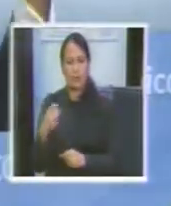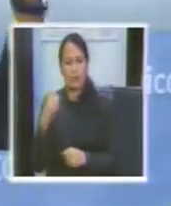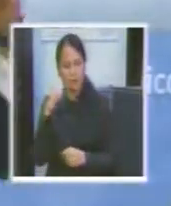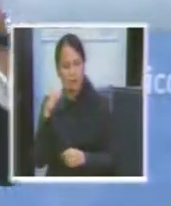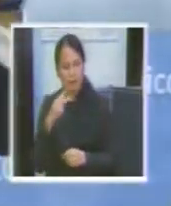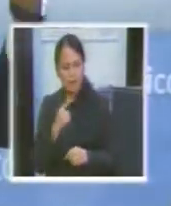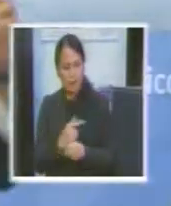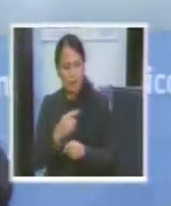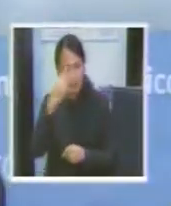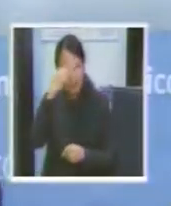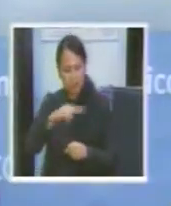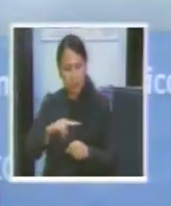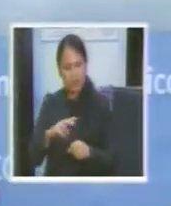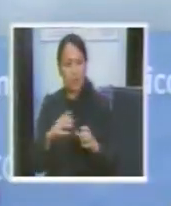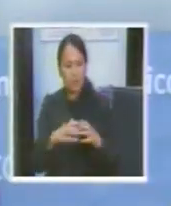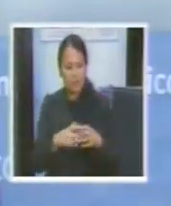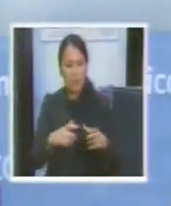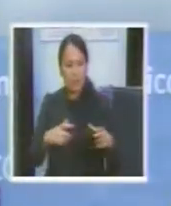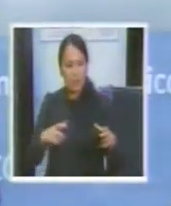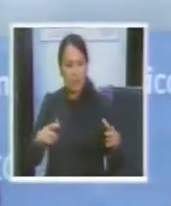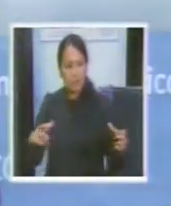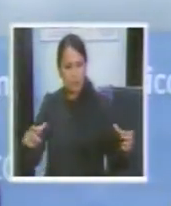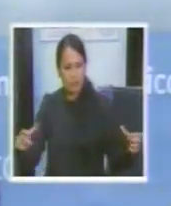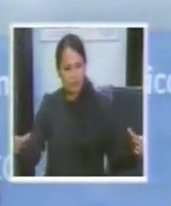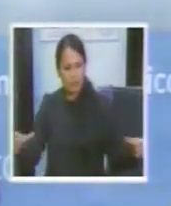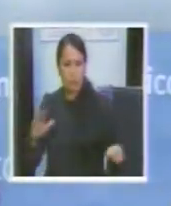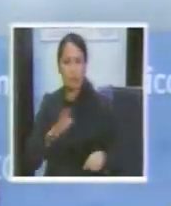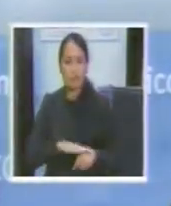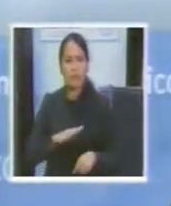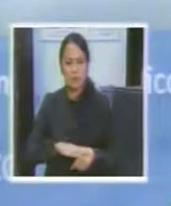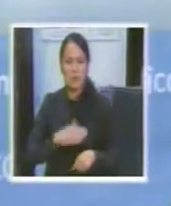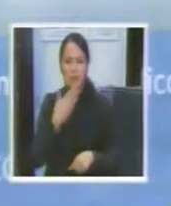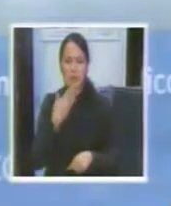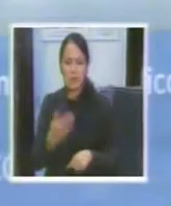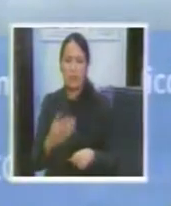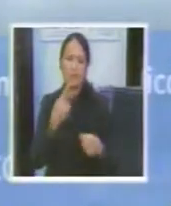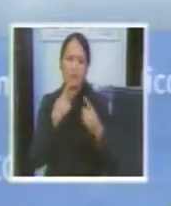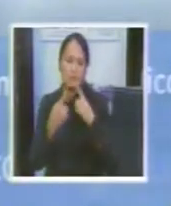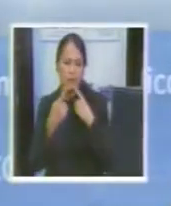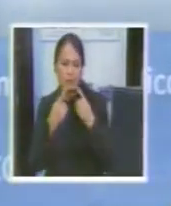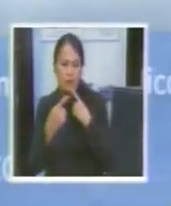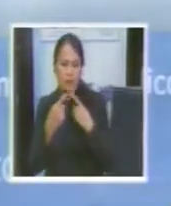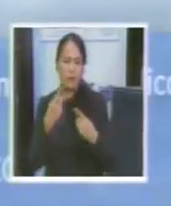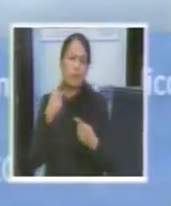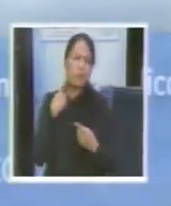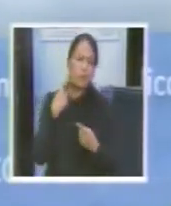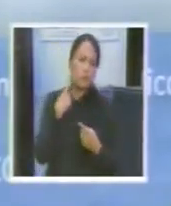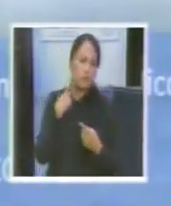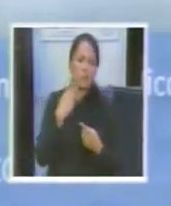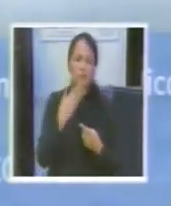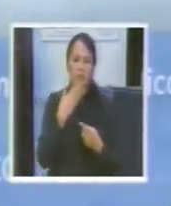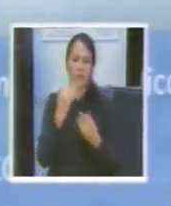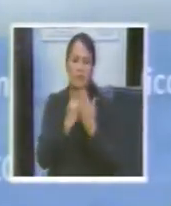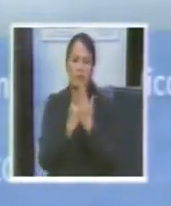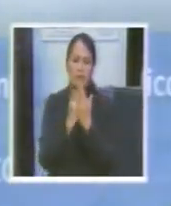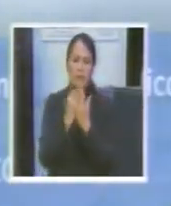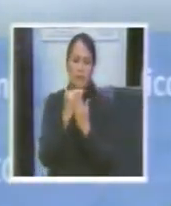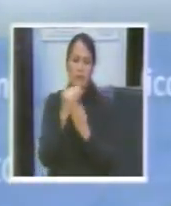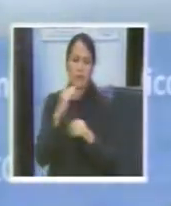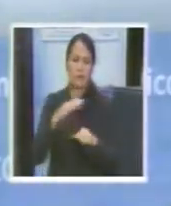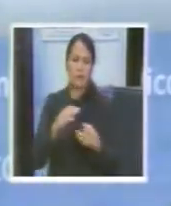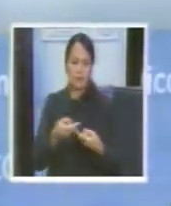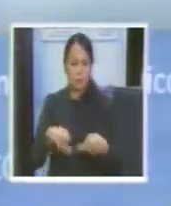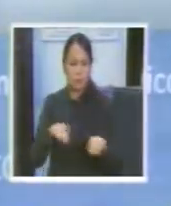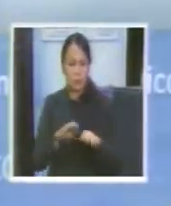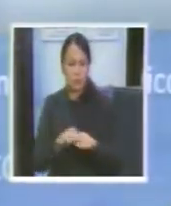está creciendo, que está en crecimiento constante, eso es bueno. Y en el diálogo político hay también avances importantes, tan es así que